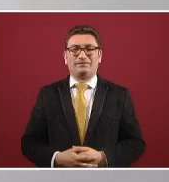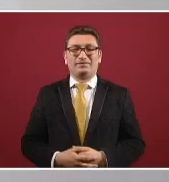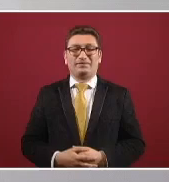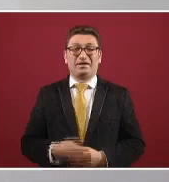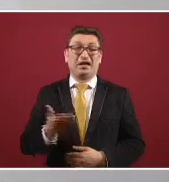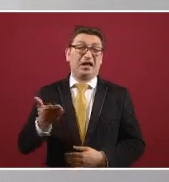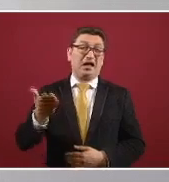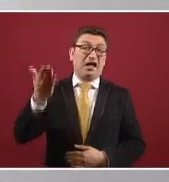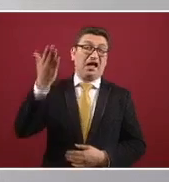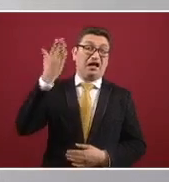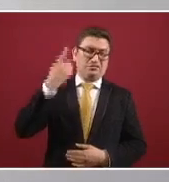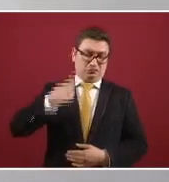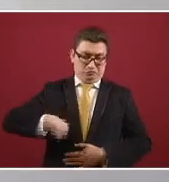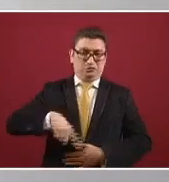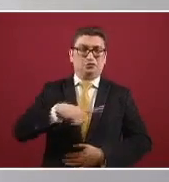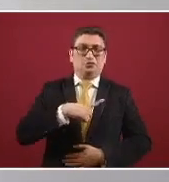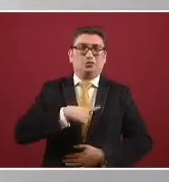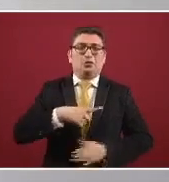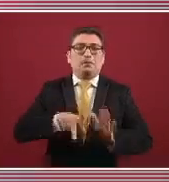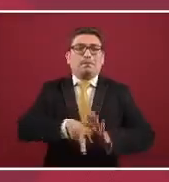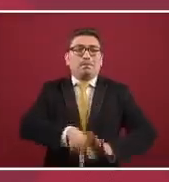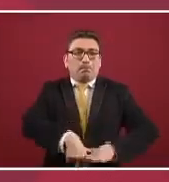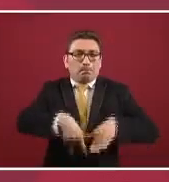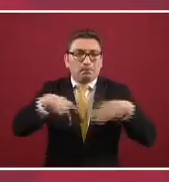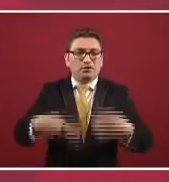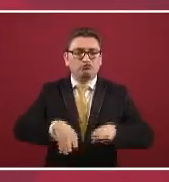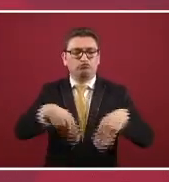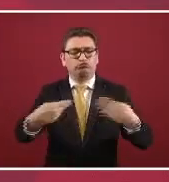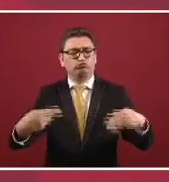teníamos que leer el periódico.